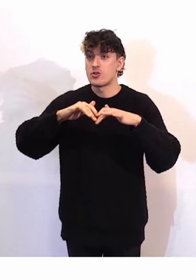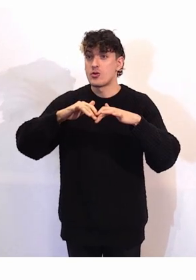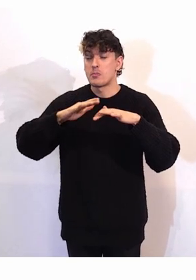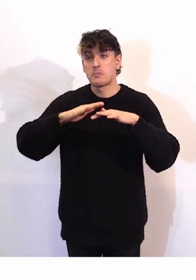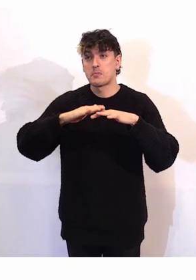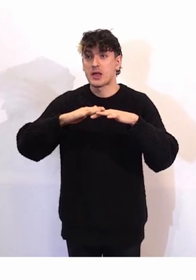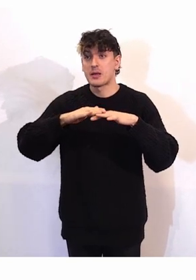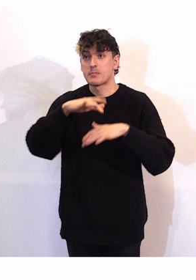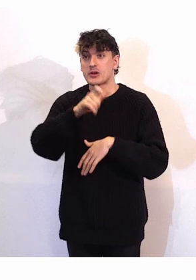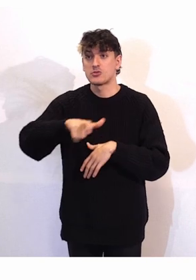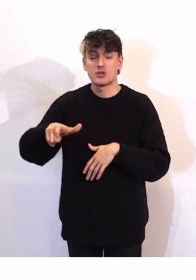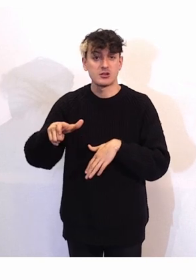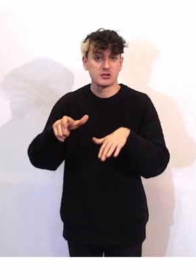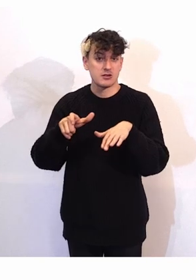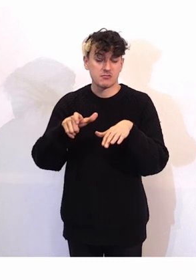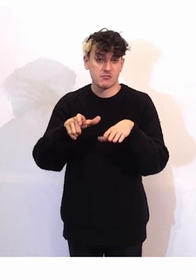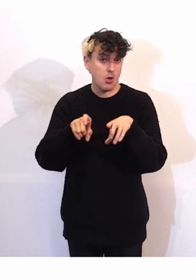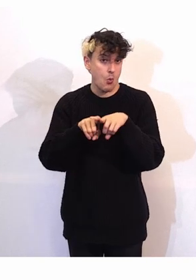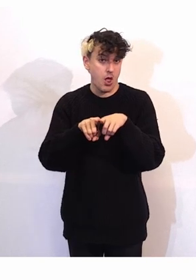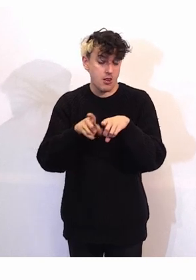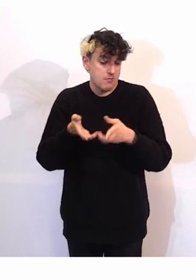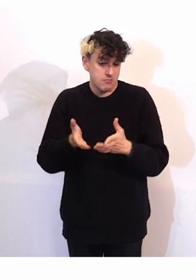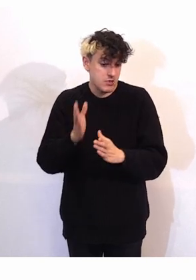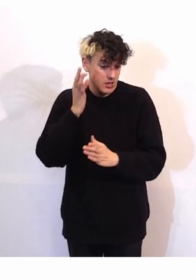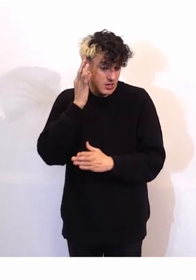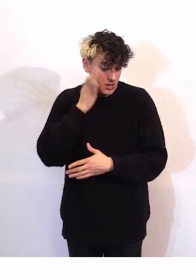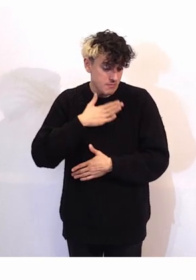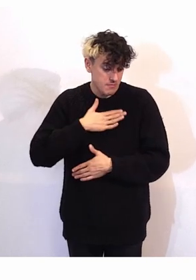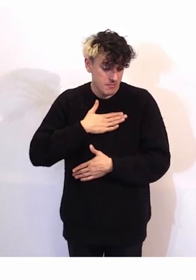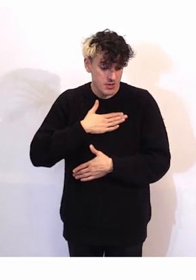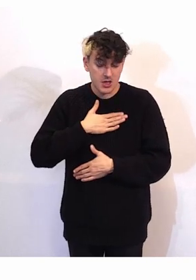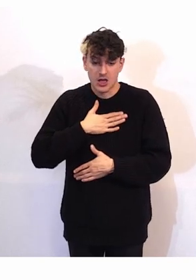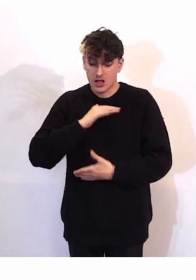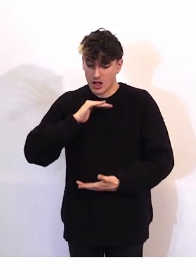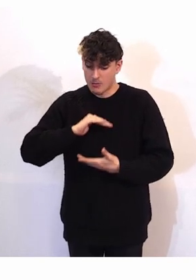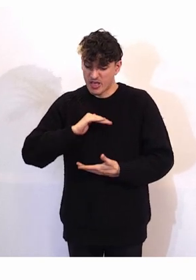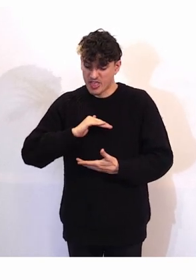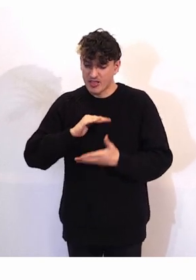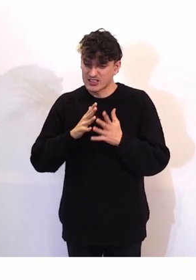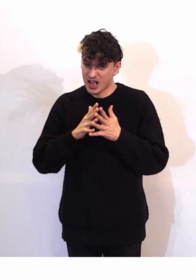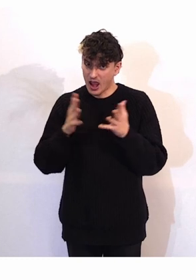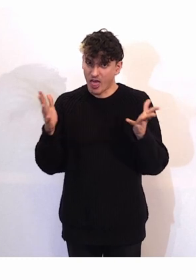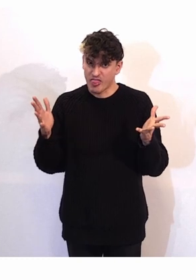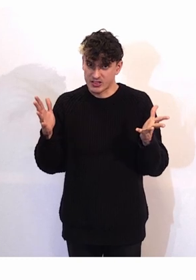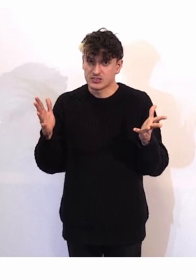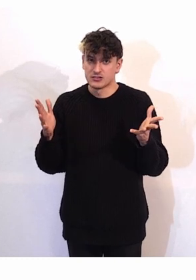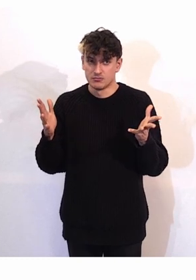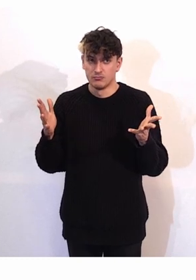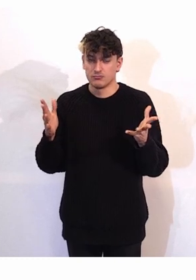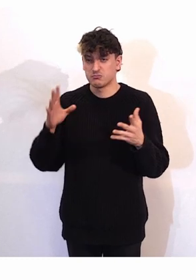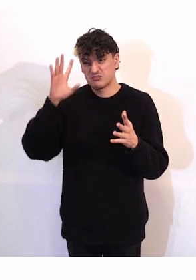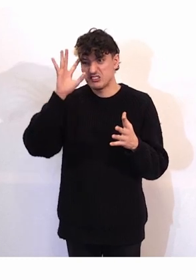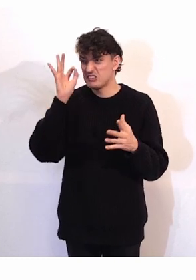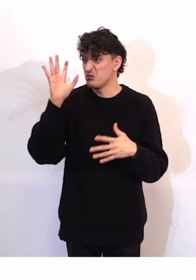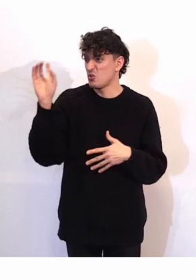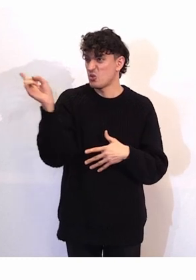hija, con grandes capacidades. Yo creo que grandes capacidades también tenemos todos,